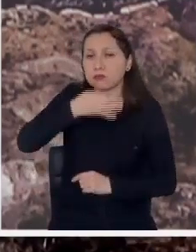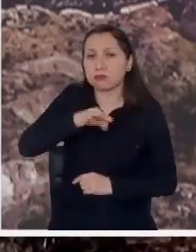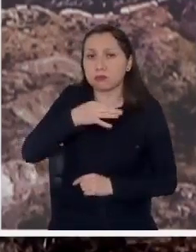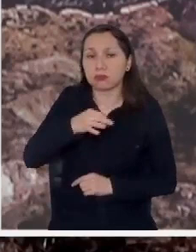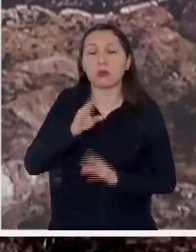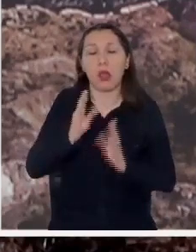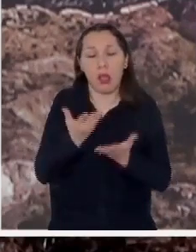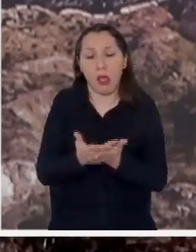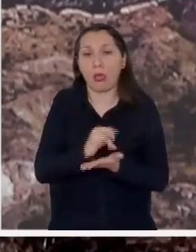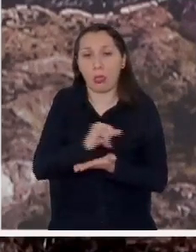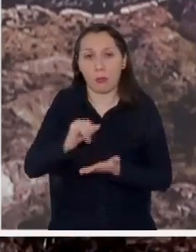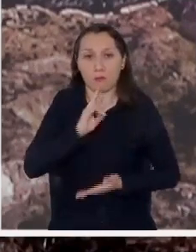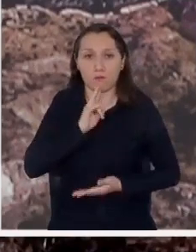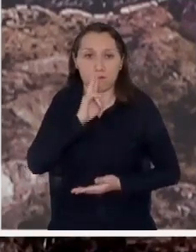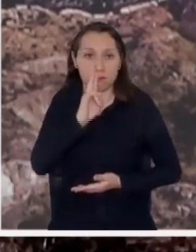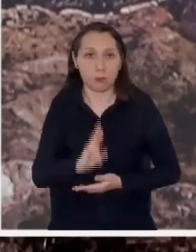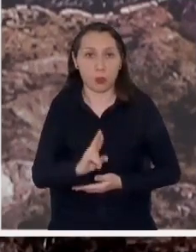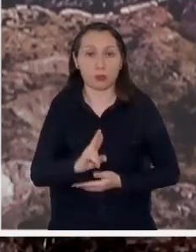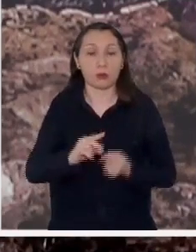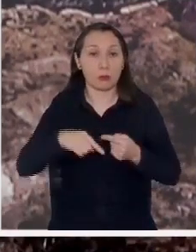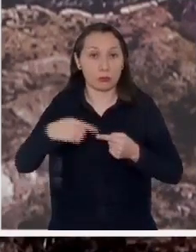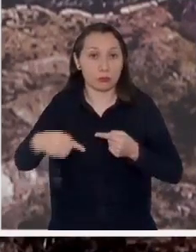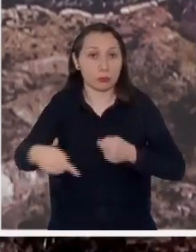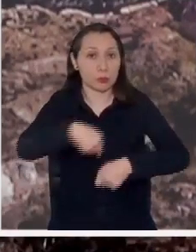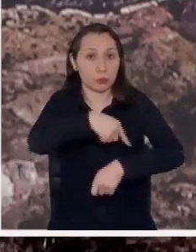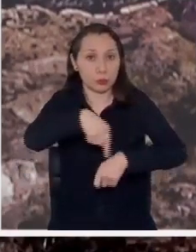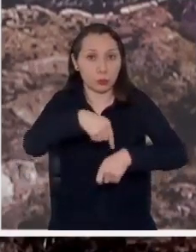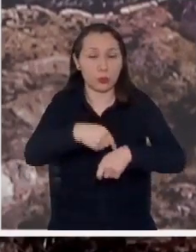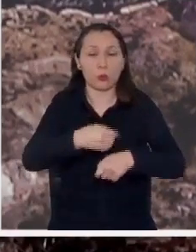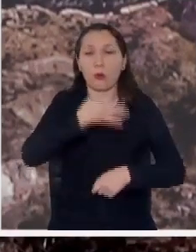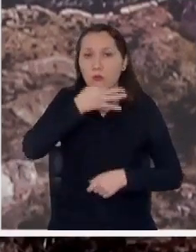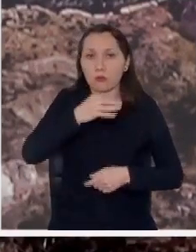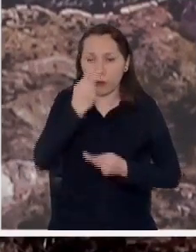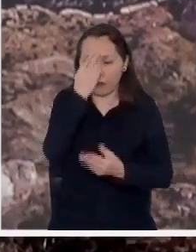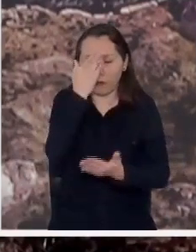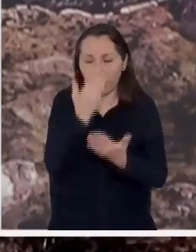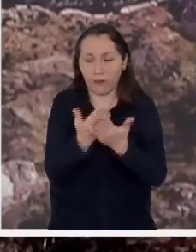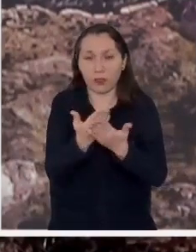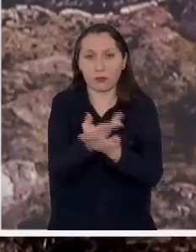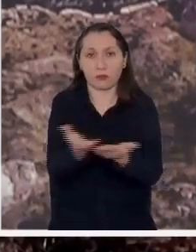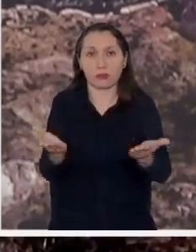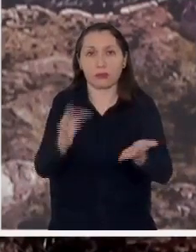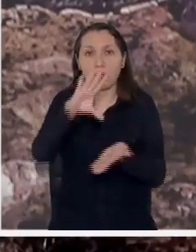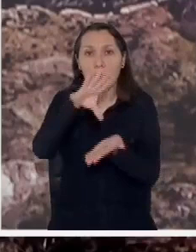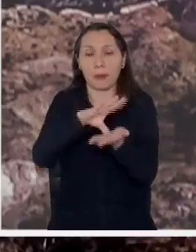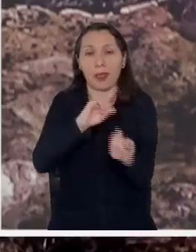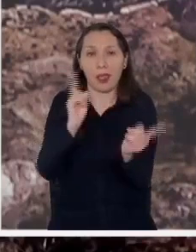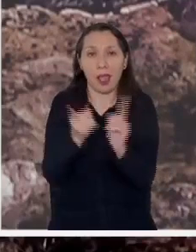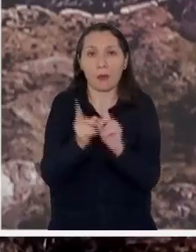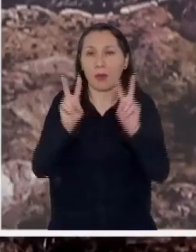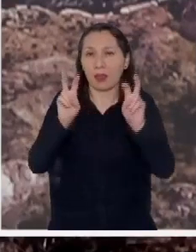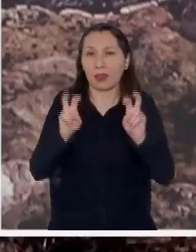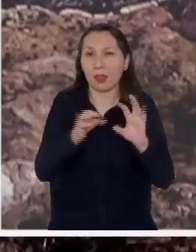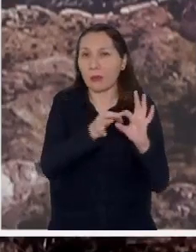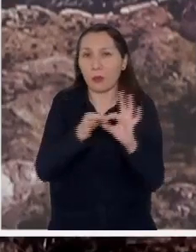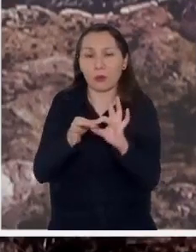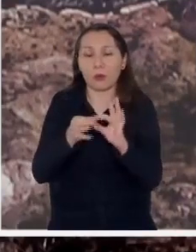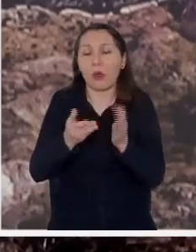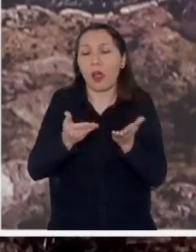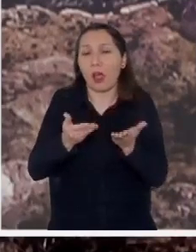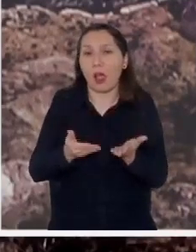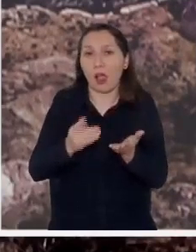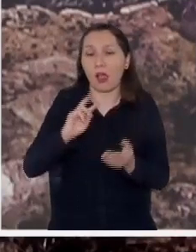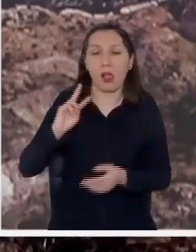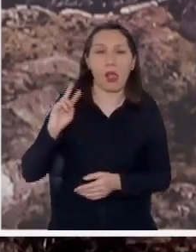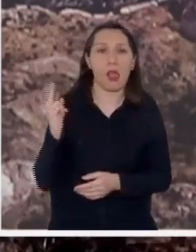va a estar la respuesta las próximas horas va a referirse ante el país sobre el cambio el carácter y el sentido de